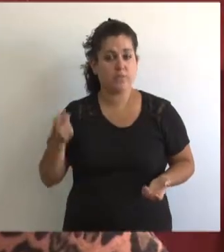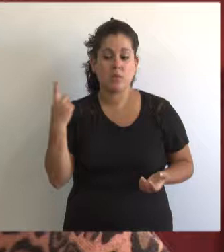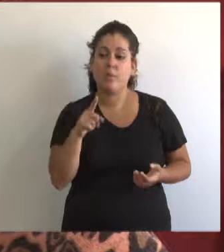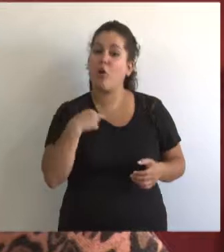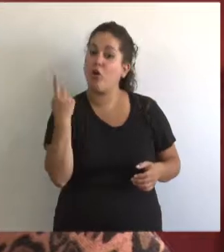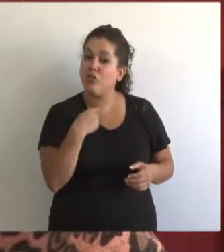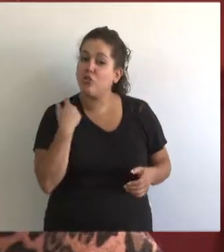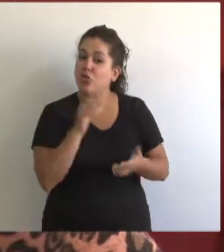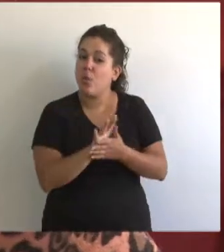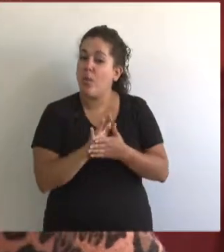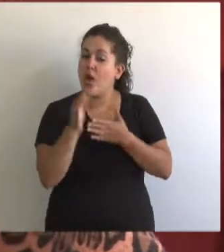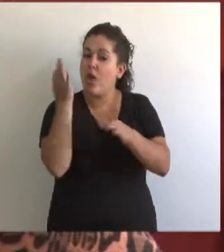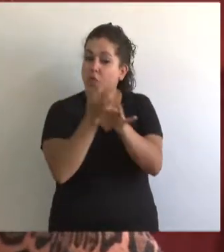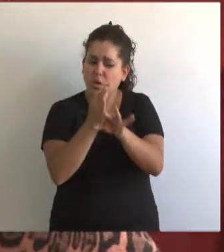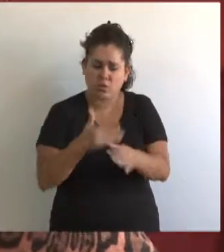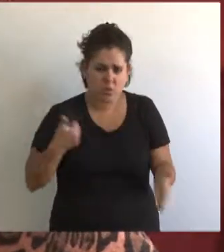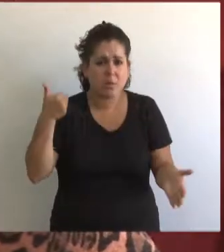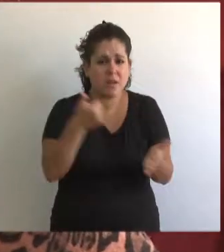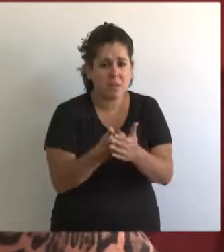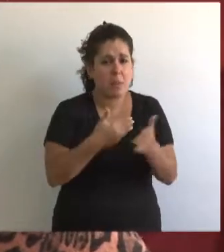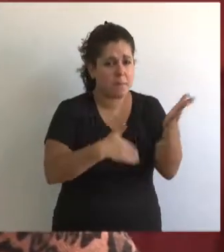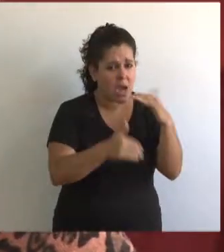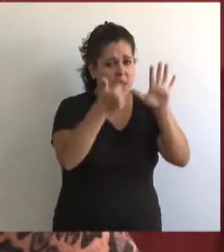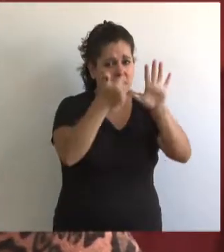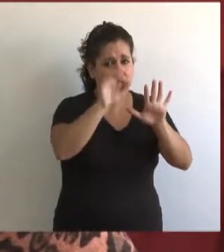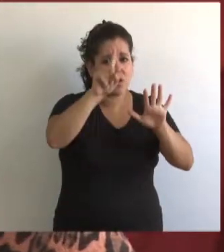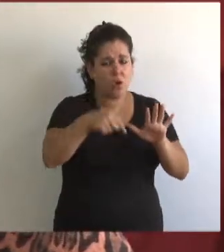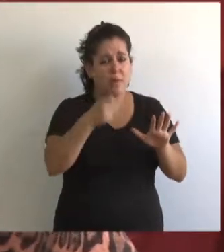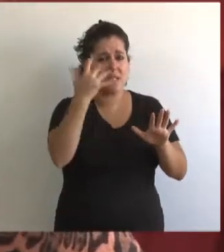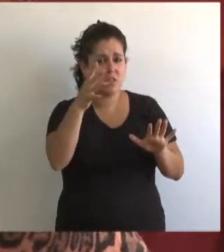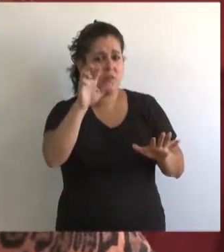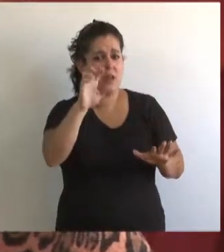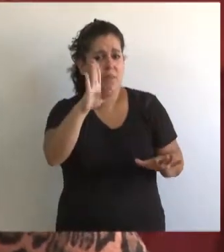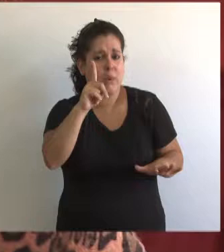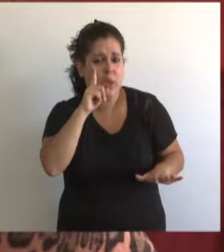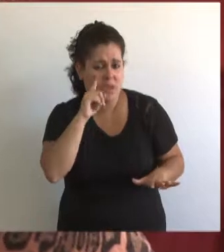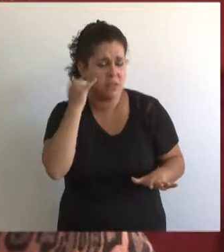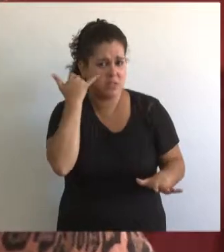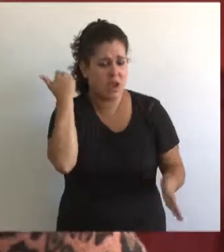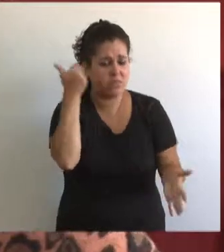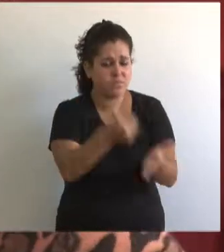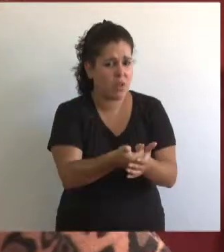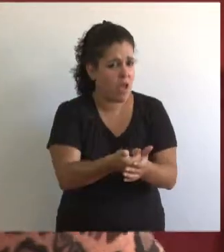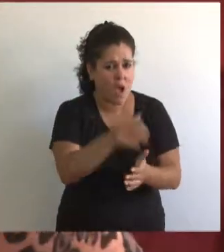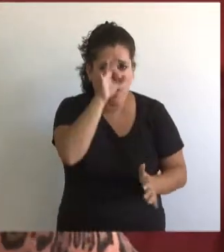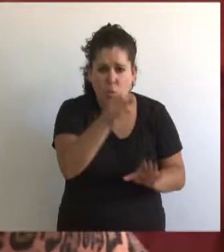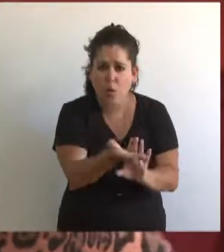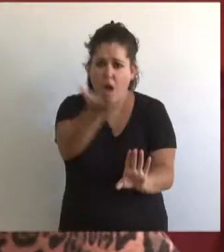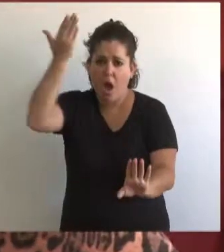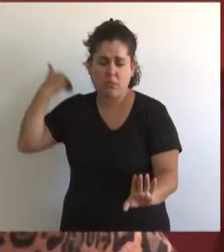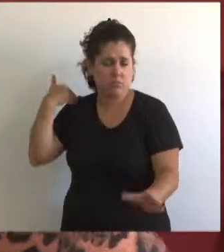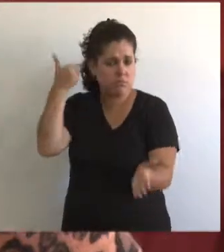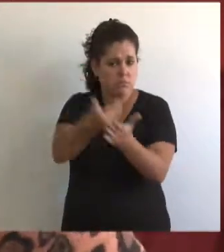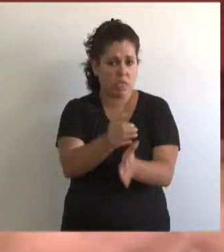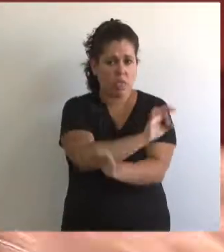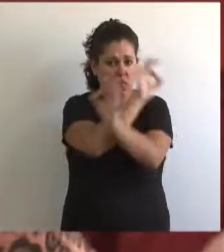terminar la idea, pero lo que nosotros en educación hemos invertido más del 6,5% del PBI en materia de educación, lo que nunca antes en